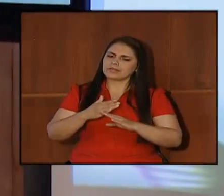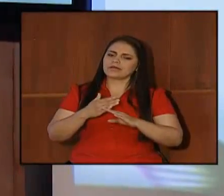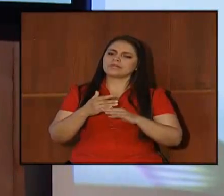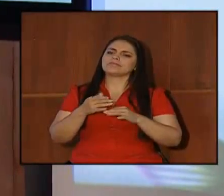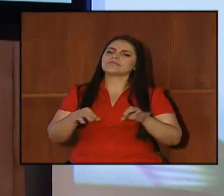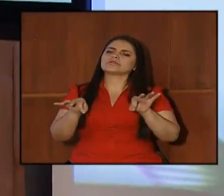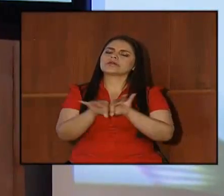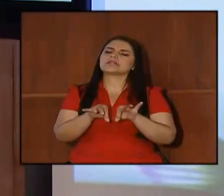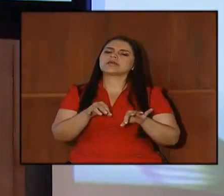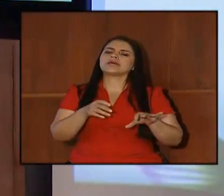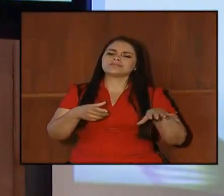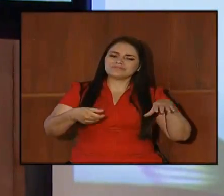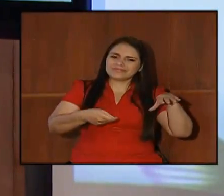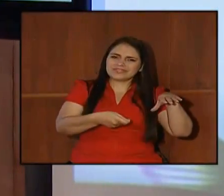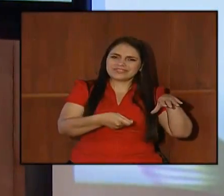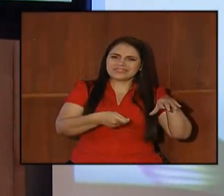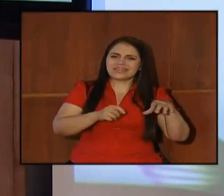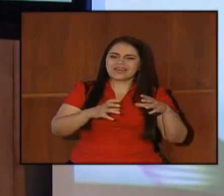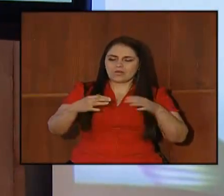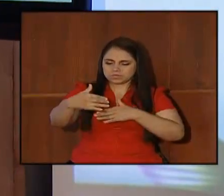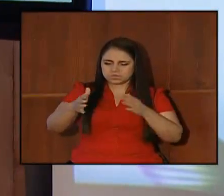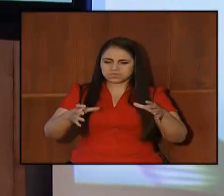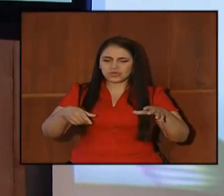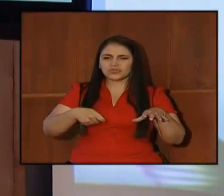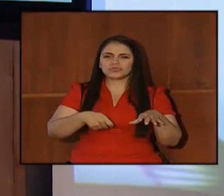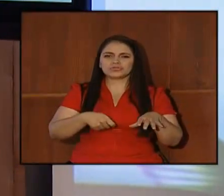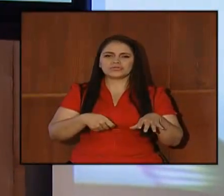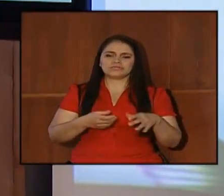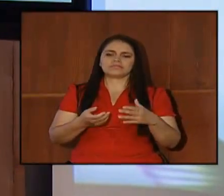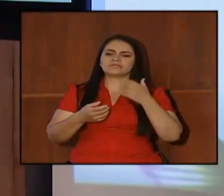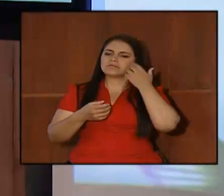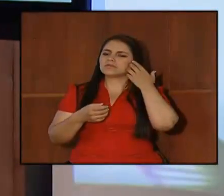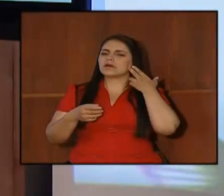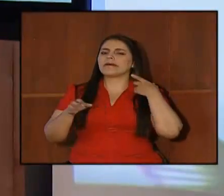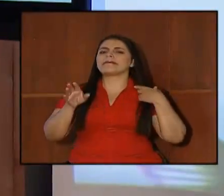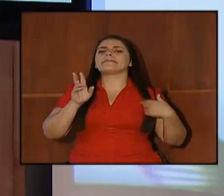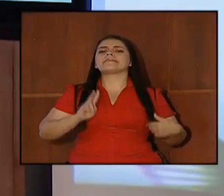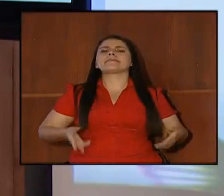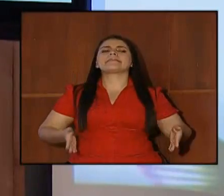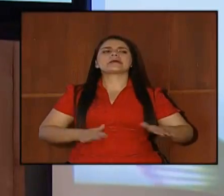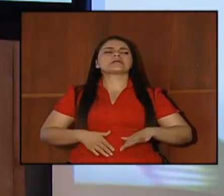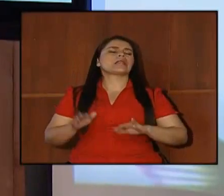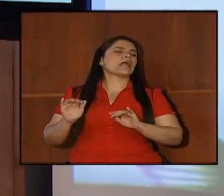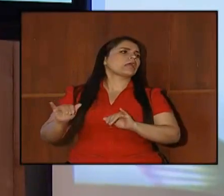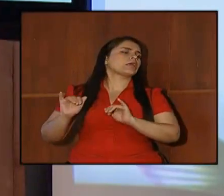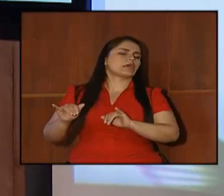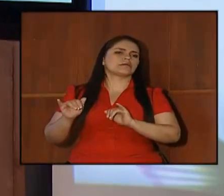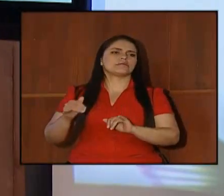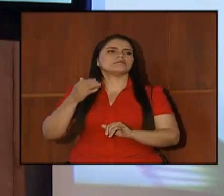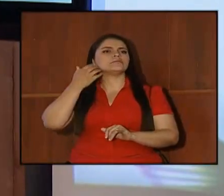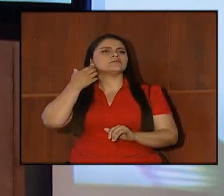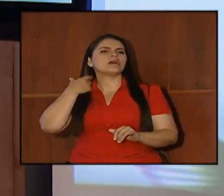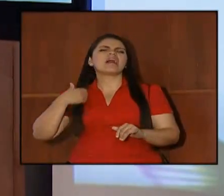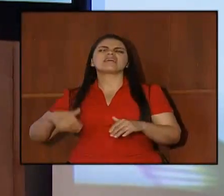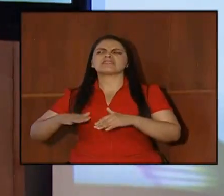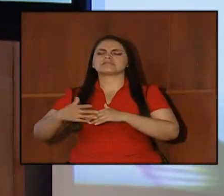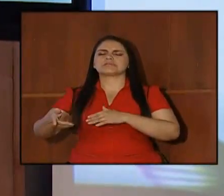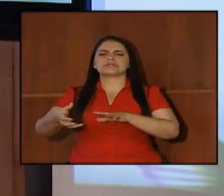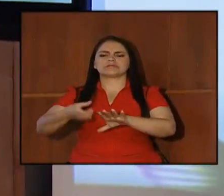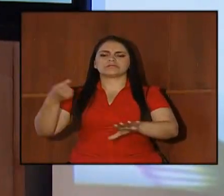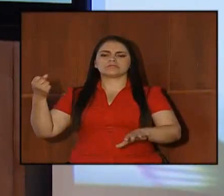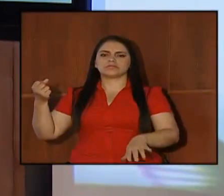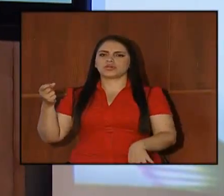pato para que el paciente orine, ¿cierto? Pero no dejarle un pañal para que haga ahí que después lo cambio,